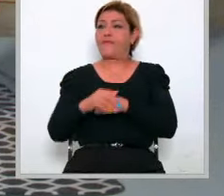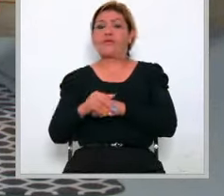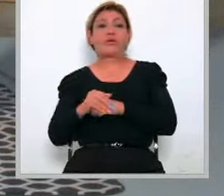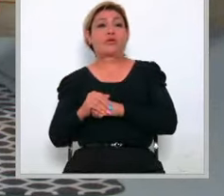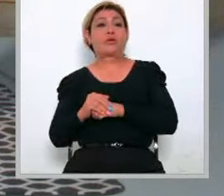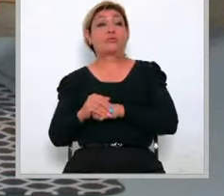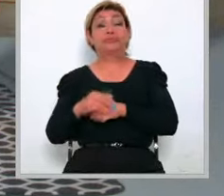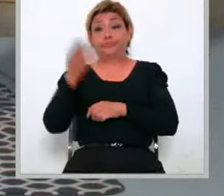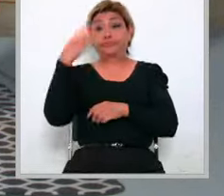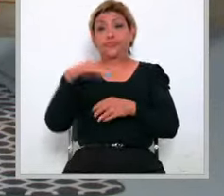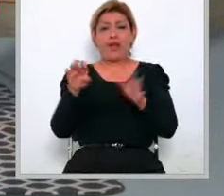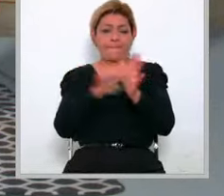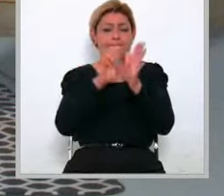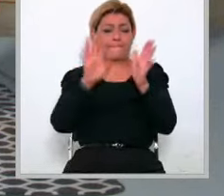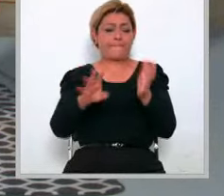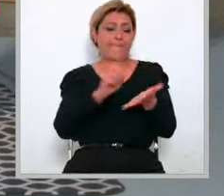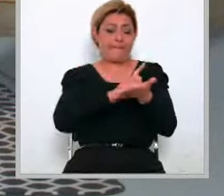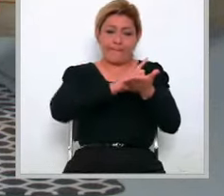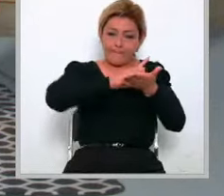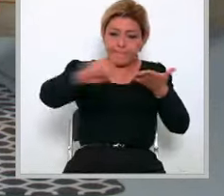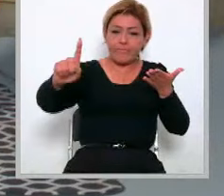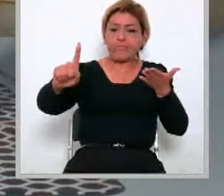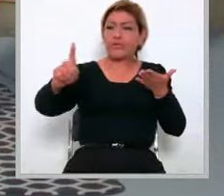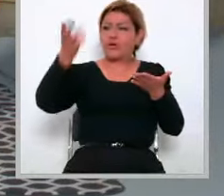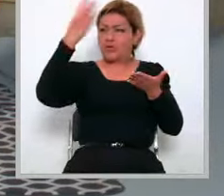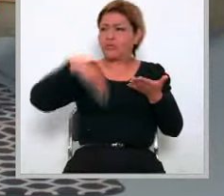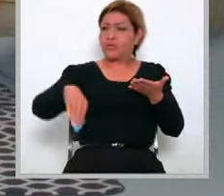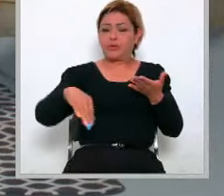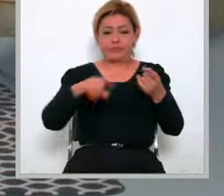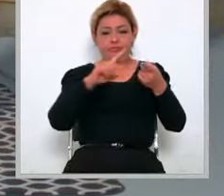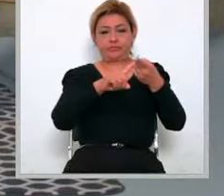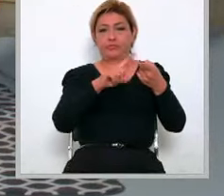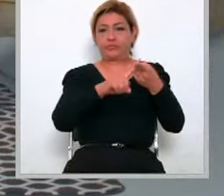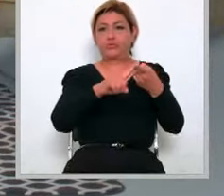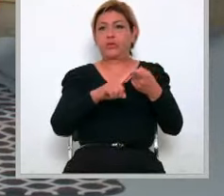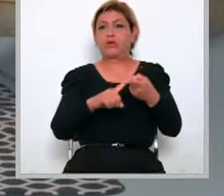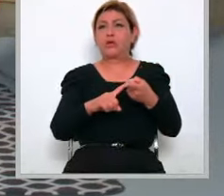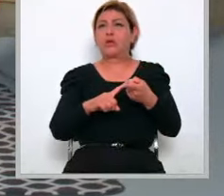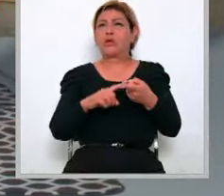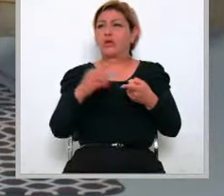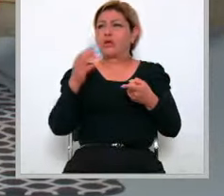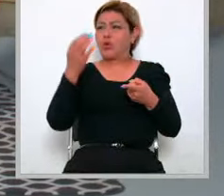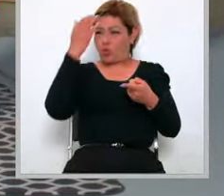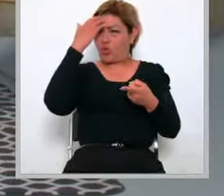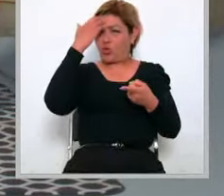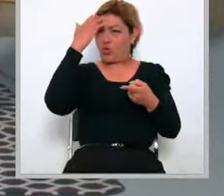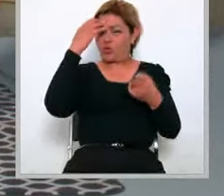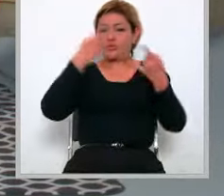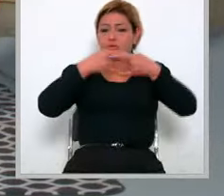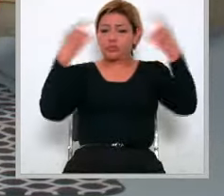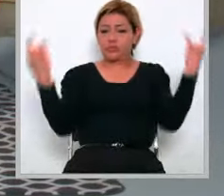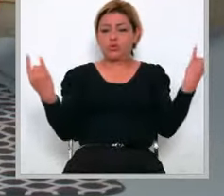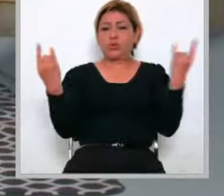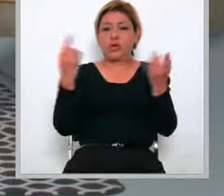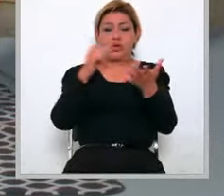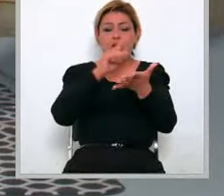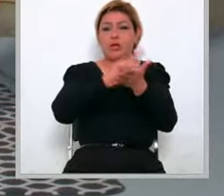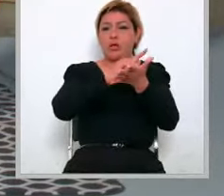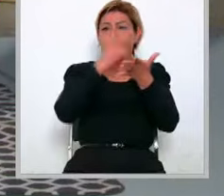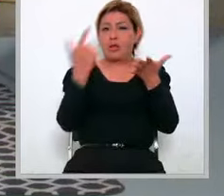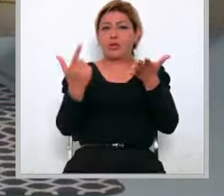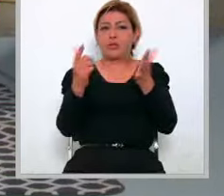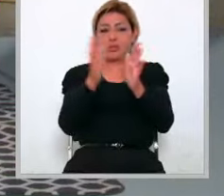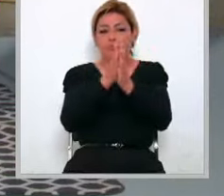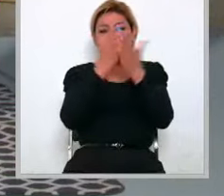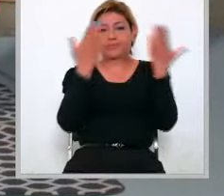a conocer más sobre nuestro entorno. Y yo les quiero decir, ustedes han escuchado hablarse sobre el libro de Ana Frank. ¿Sí? ¿Has escuchado hablar sobre el libro de Ana Frank,